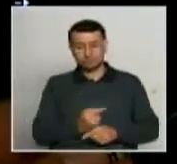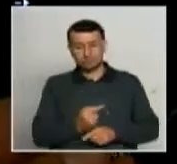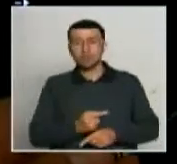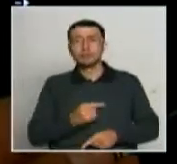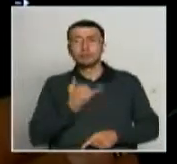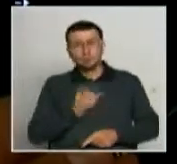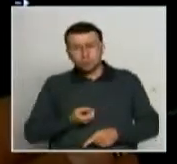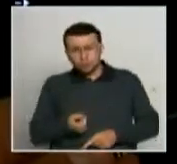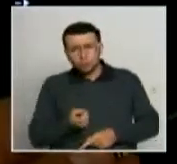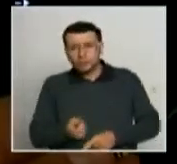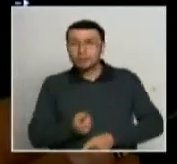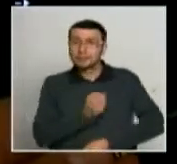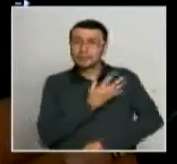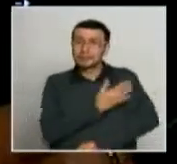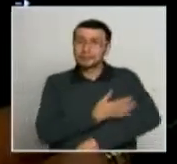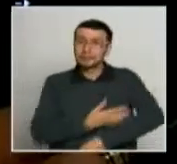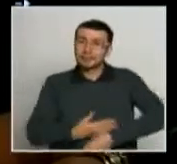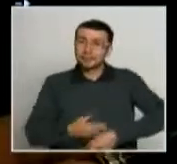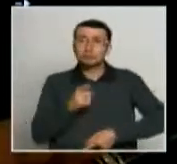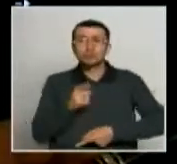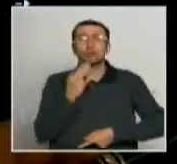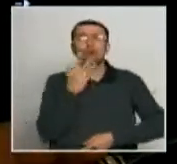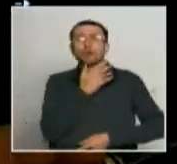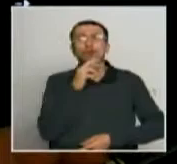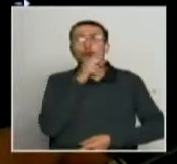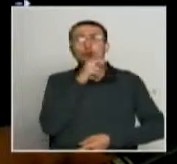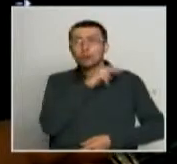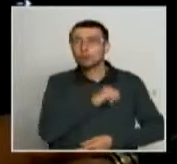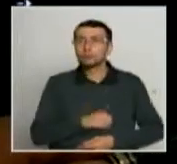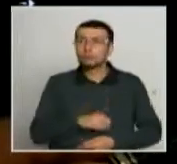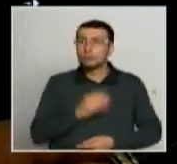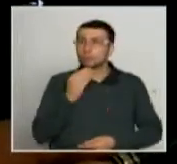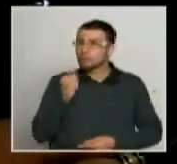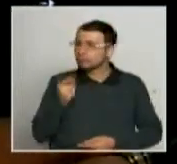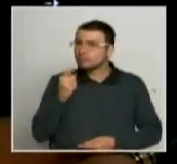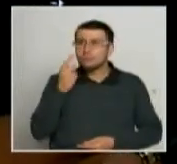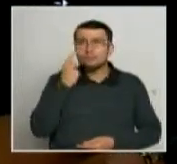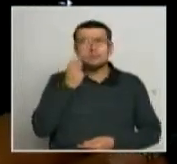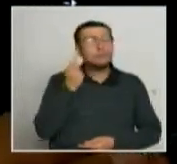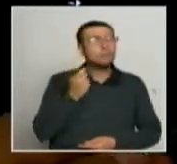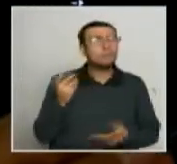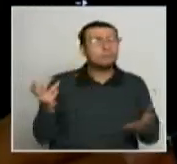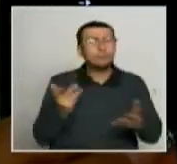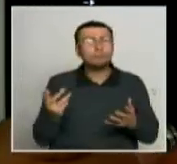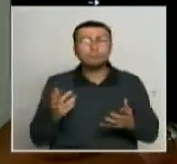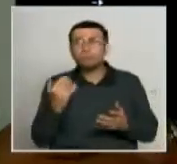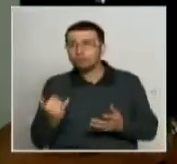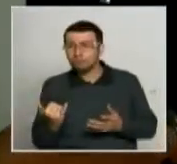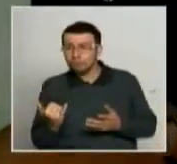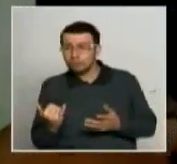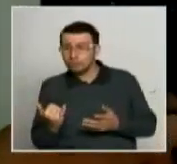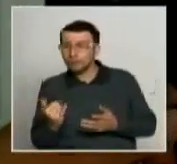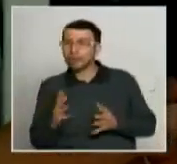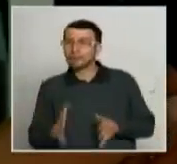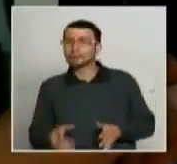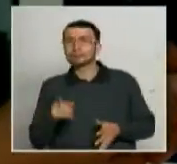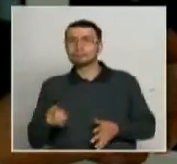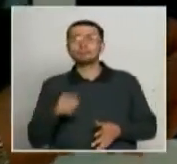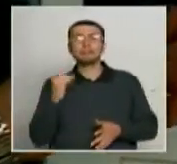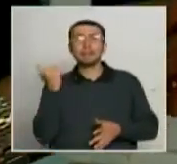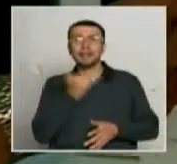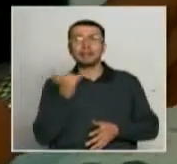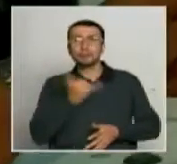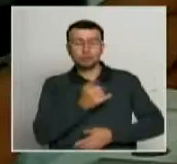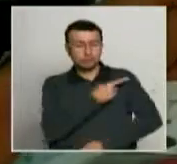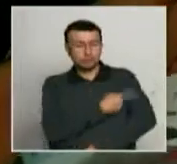se acerca y eso lo muestra en color rojo. Si nos vamos a buscar una vena, aquí está una vena, entonces la vena la vemos azul, igualmente